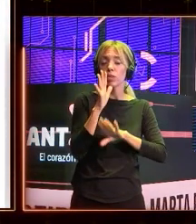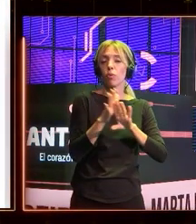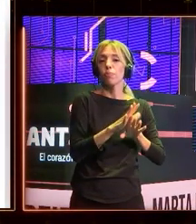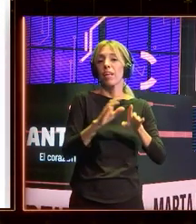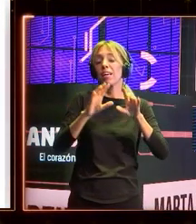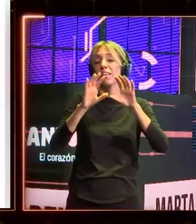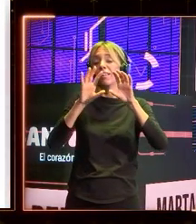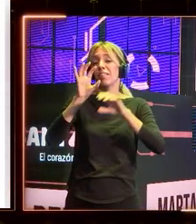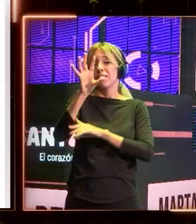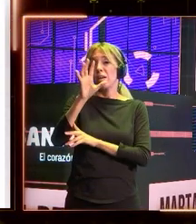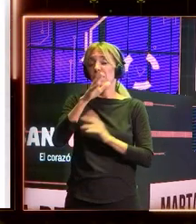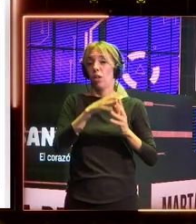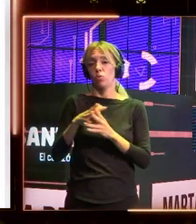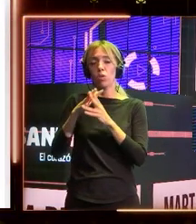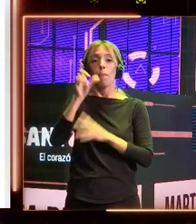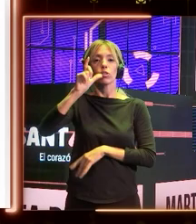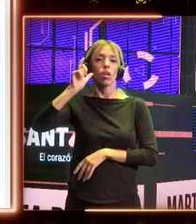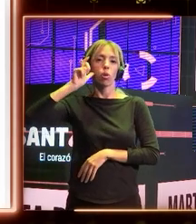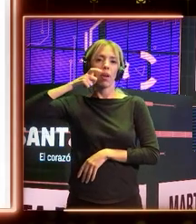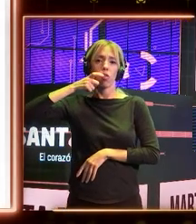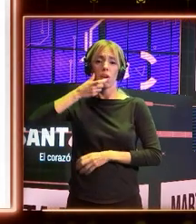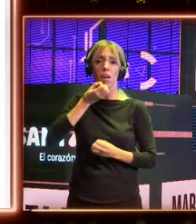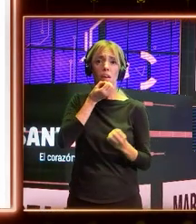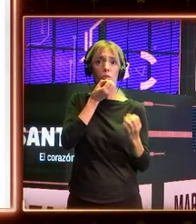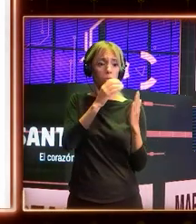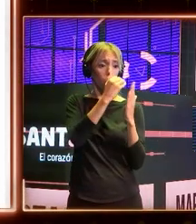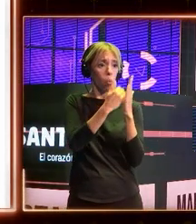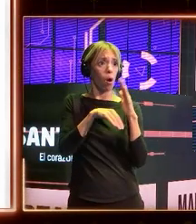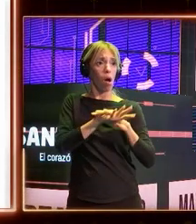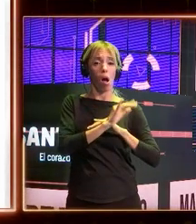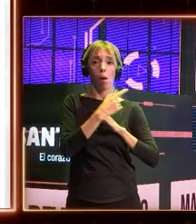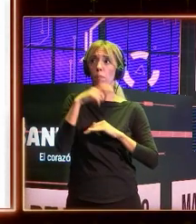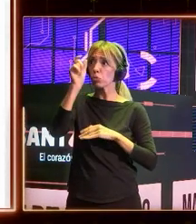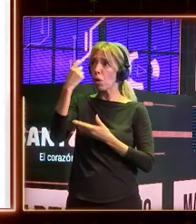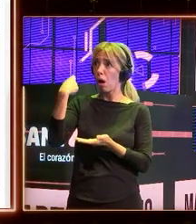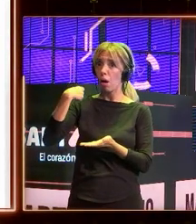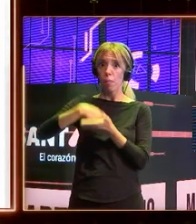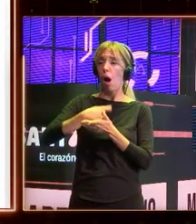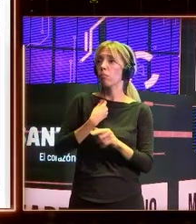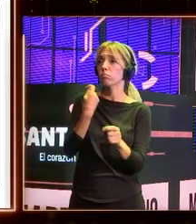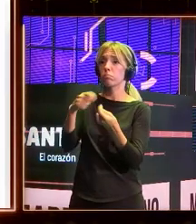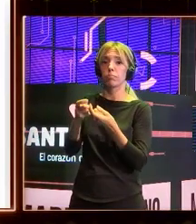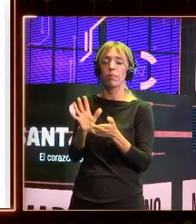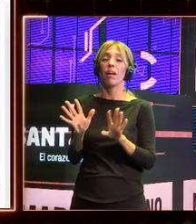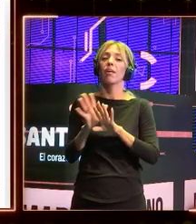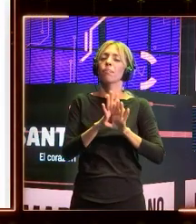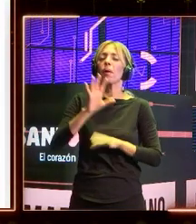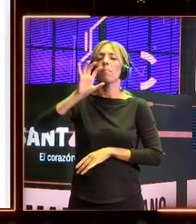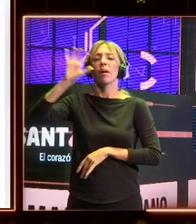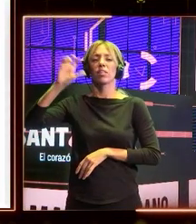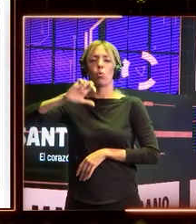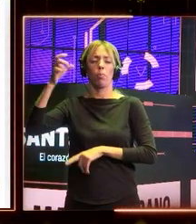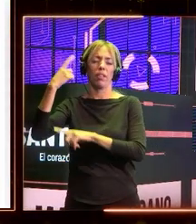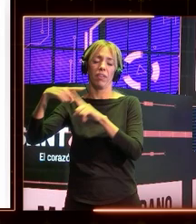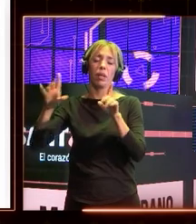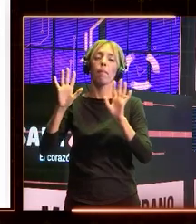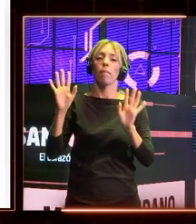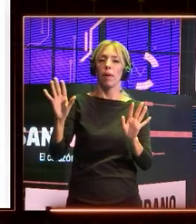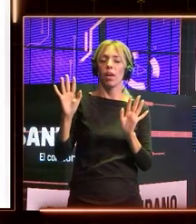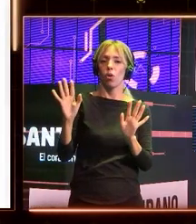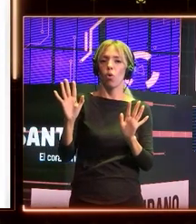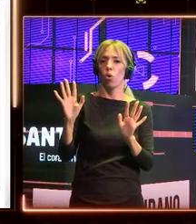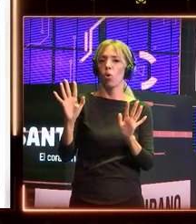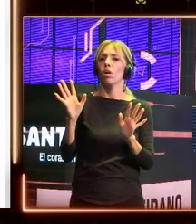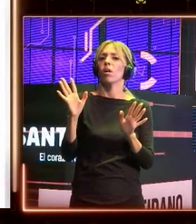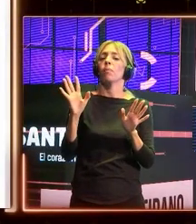operadoras pueden vender esa información a cualquiera que la pague. En Europa es distinto, pero hay otro tipo de aplicaciones